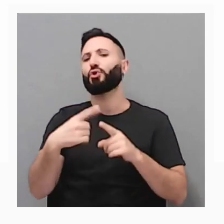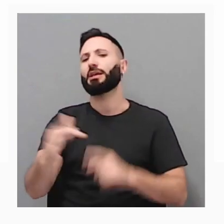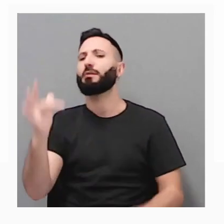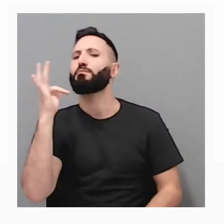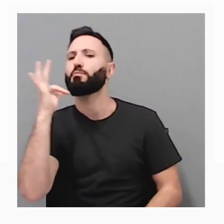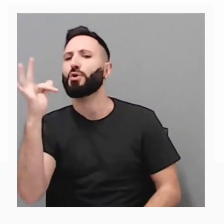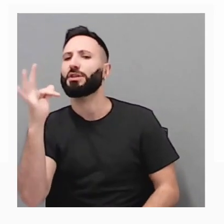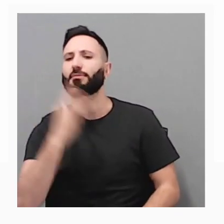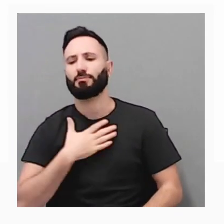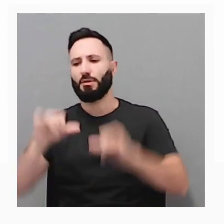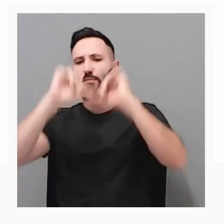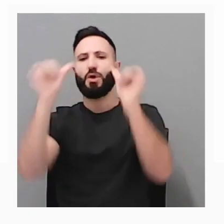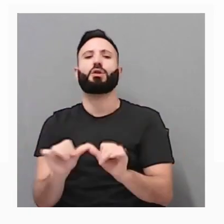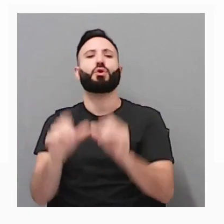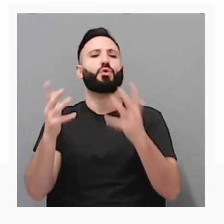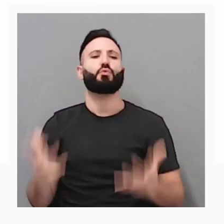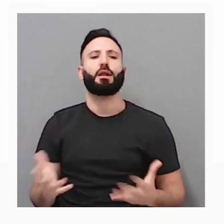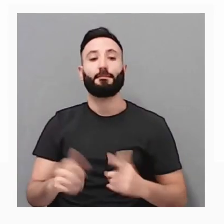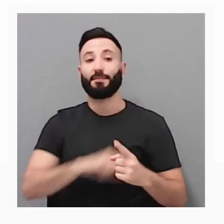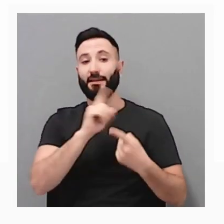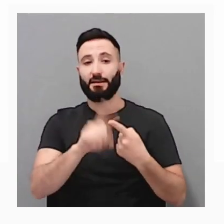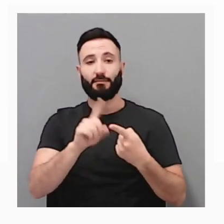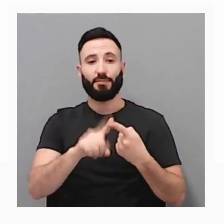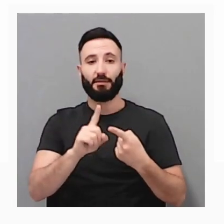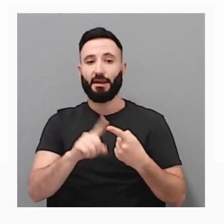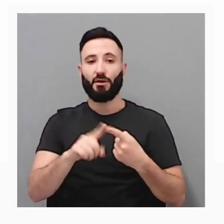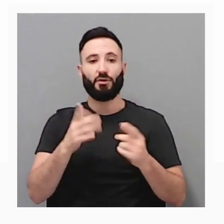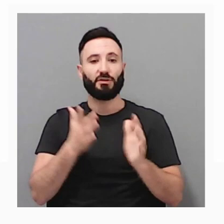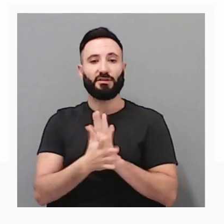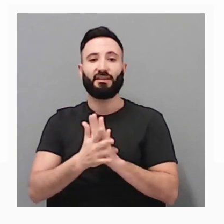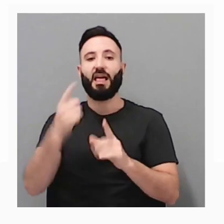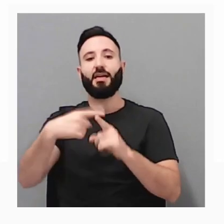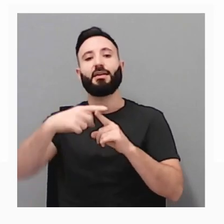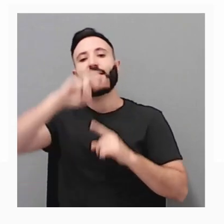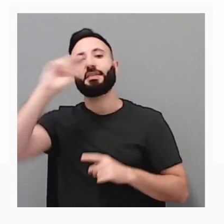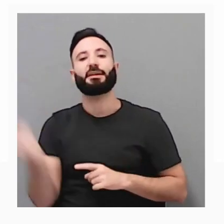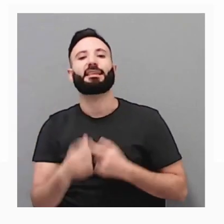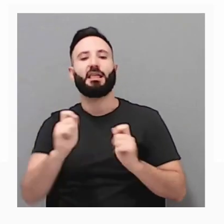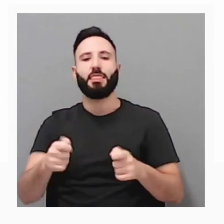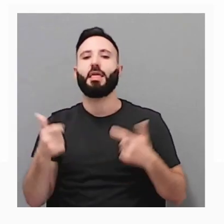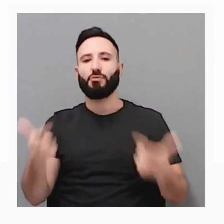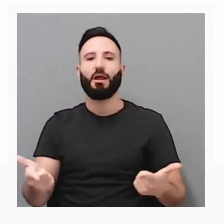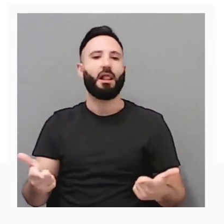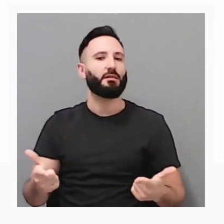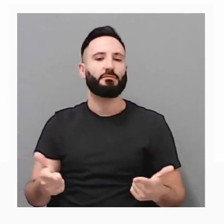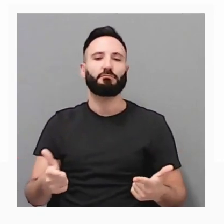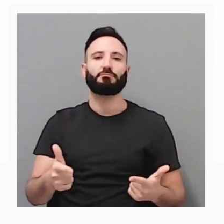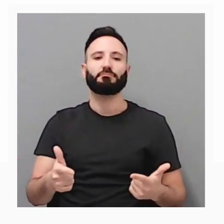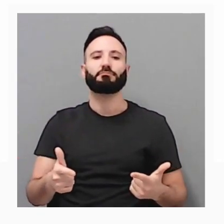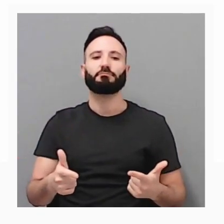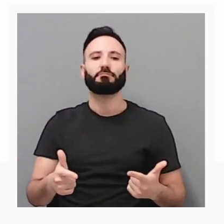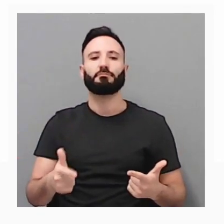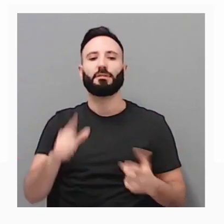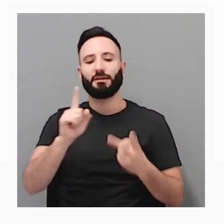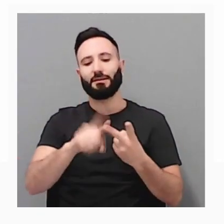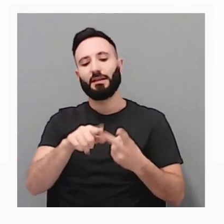nuestro modelo? Primero, una diversidad nativa, como comentaba, ¿no? de muchas culturas. Luego, el impacto